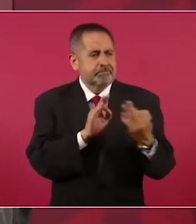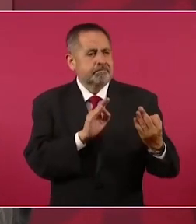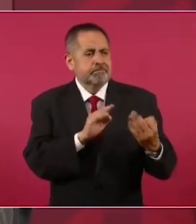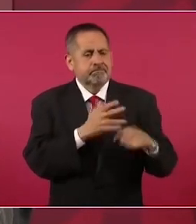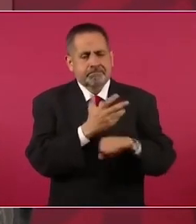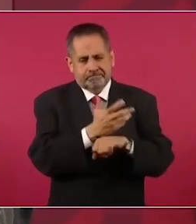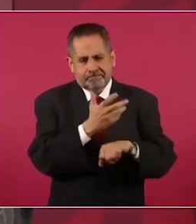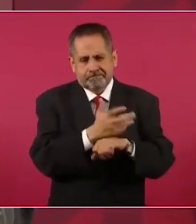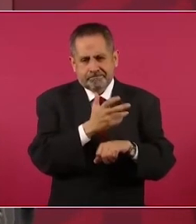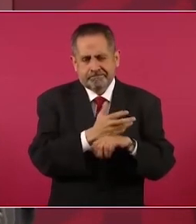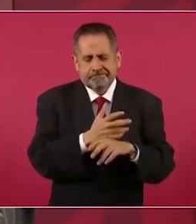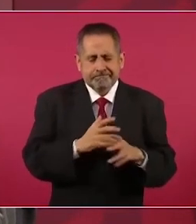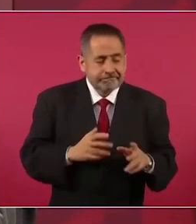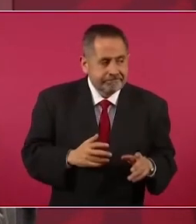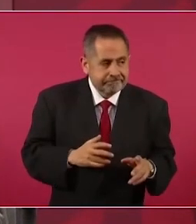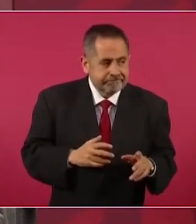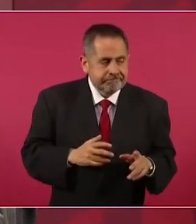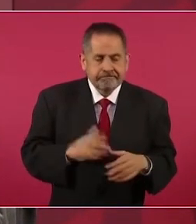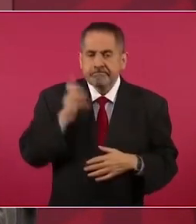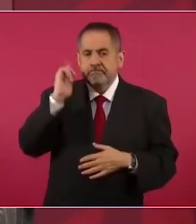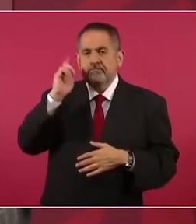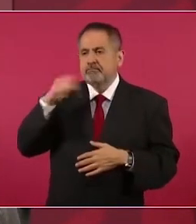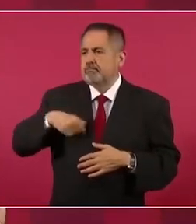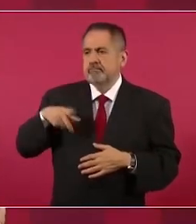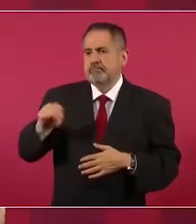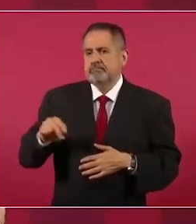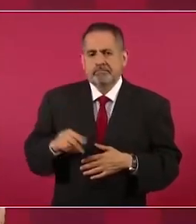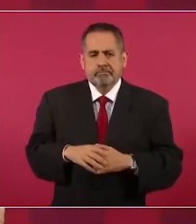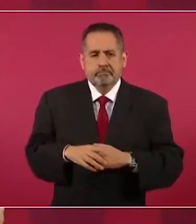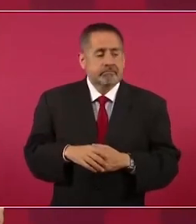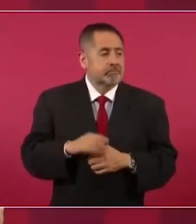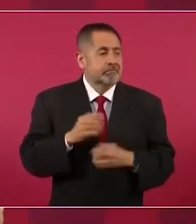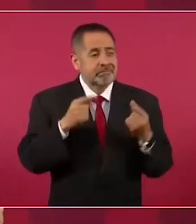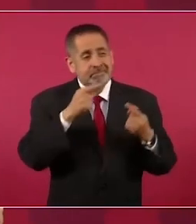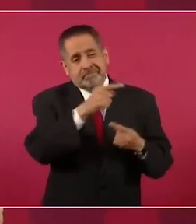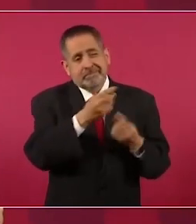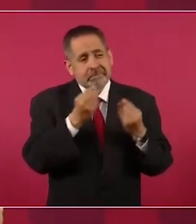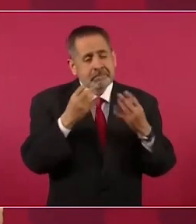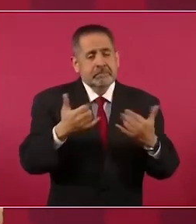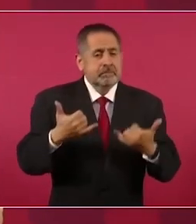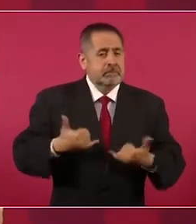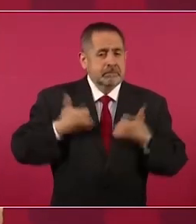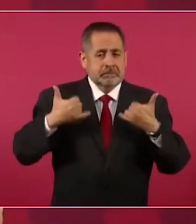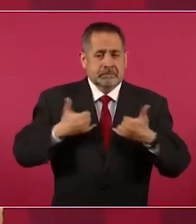en Estados Unidos, donde los jóvenes